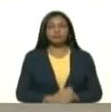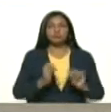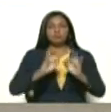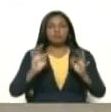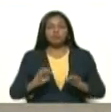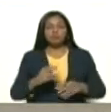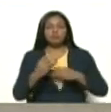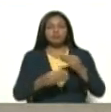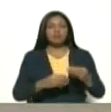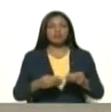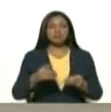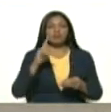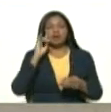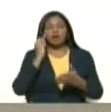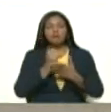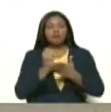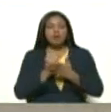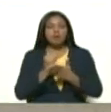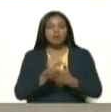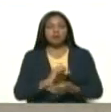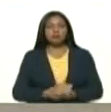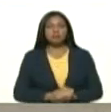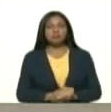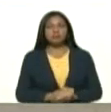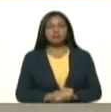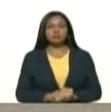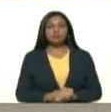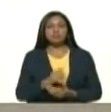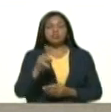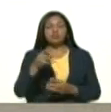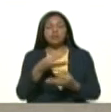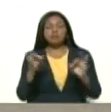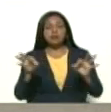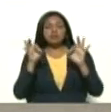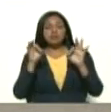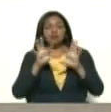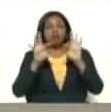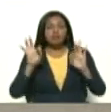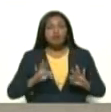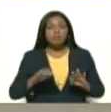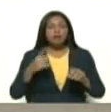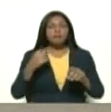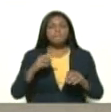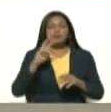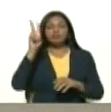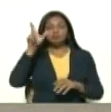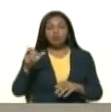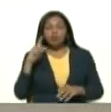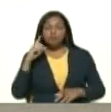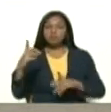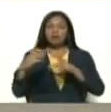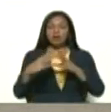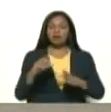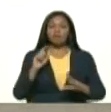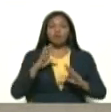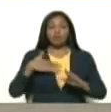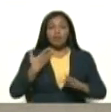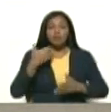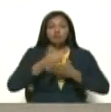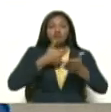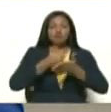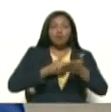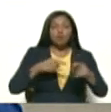la prueba. Eso es una de las claves del éxito del modelo venezolano para enfrentar la pandemia del